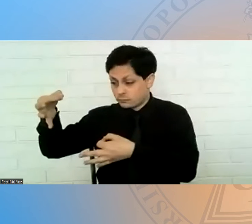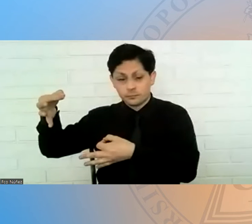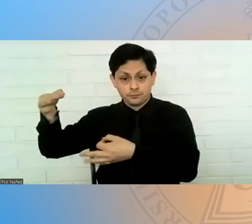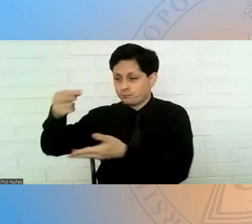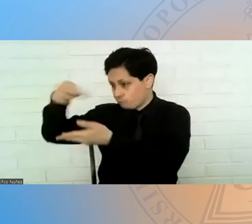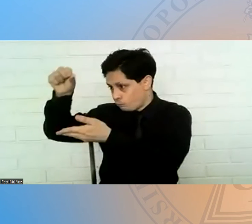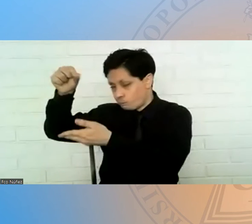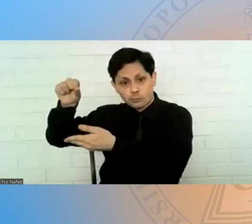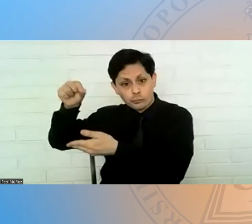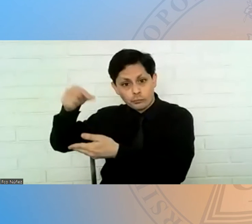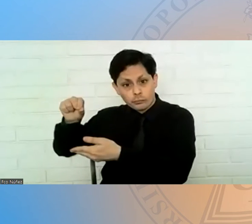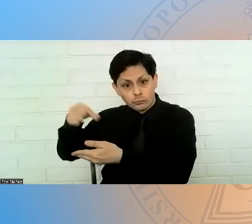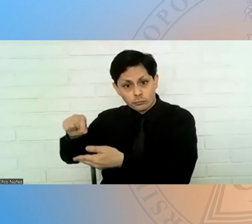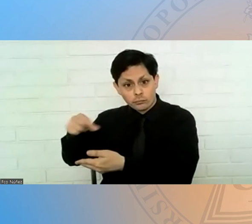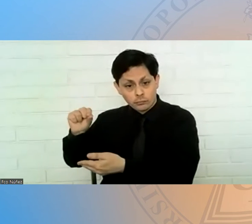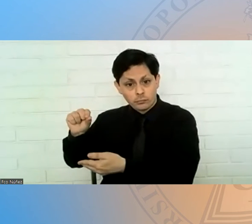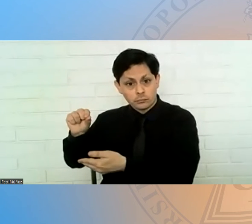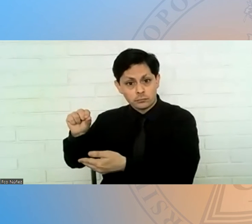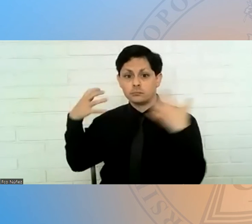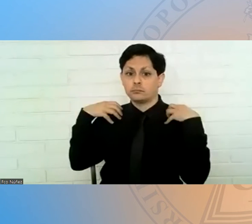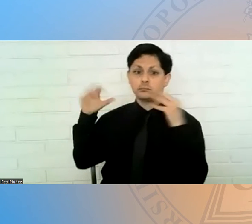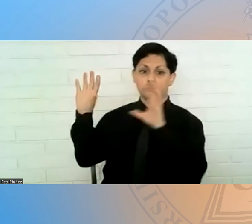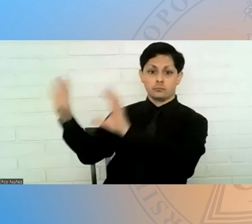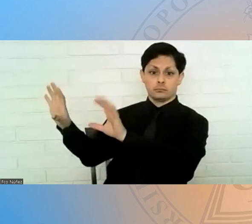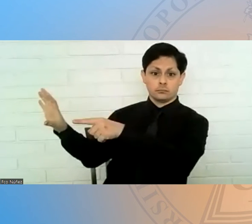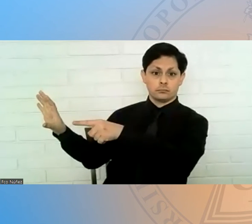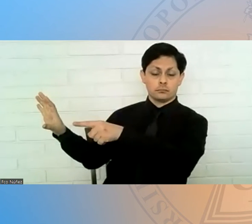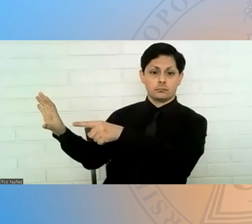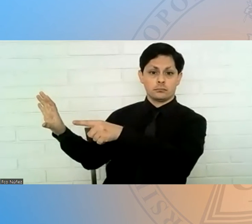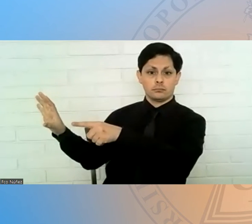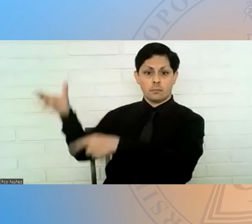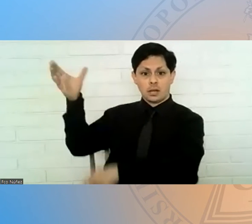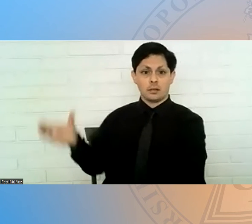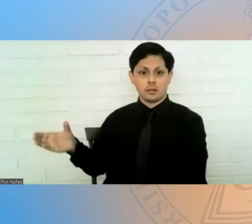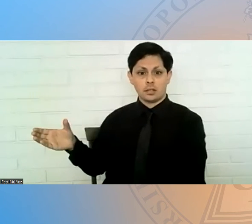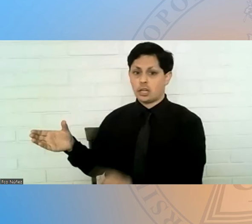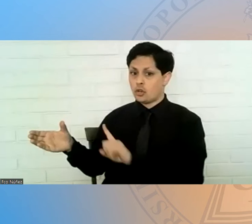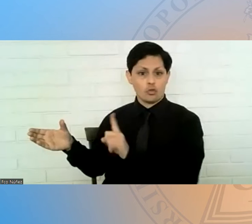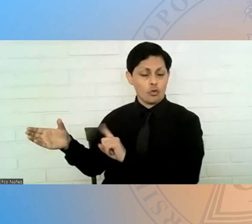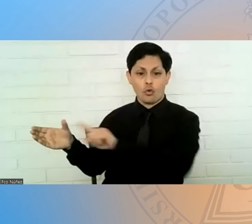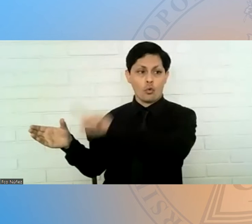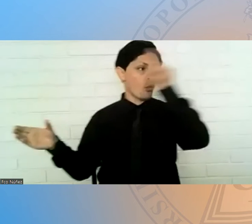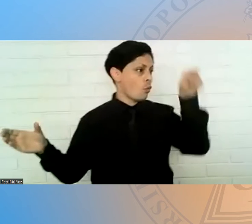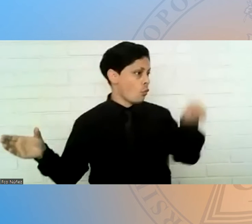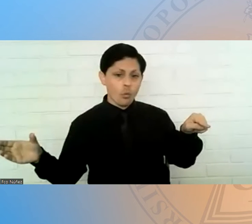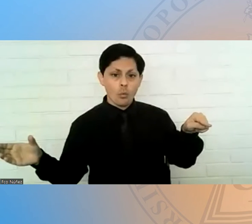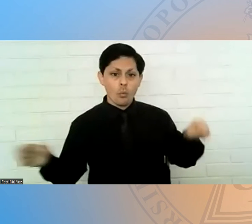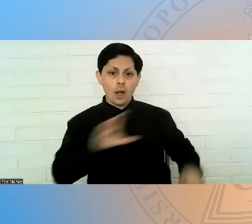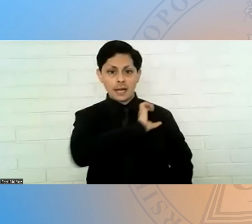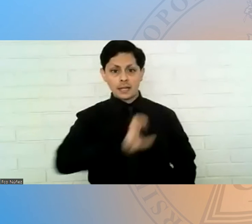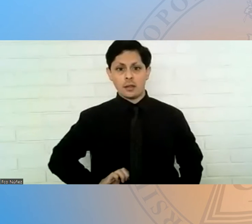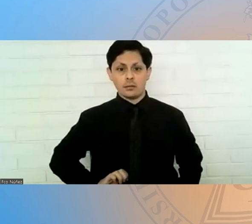el cual responsabiliza de alguna manera al sujeto y no en el Estado. De alguna manera, esa es